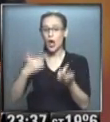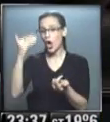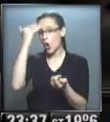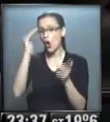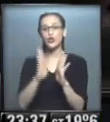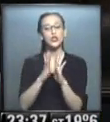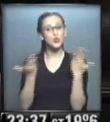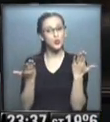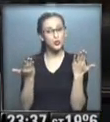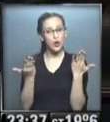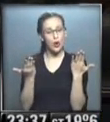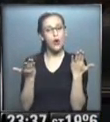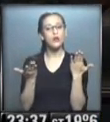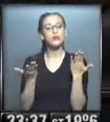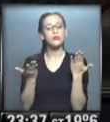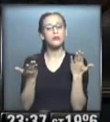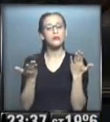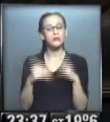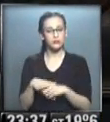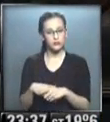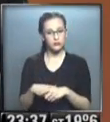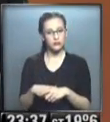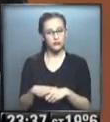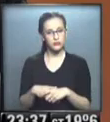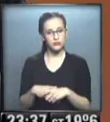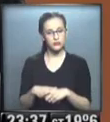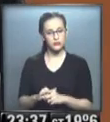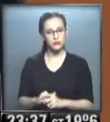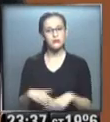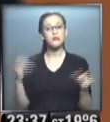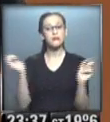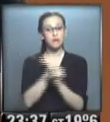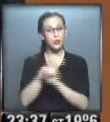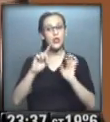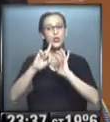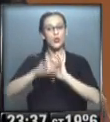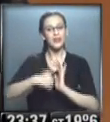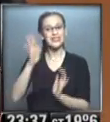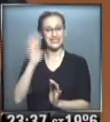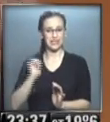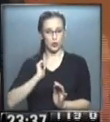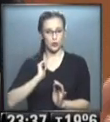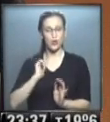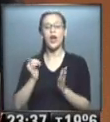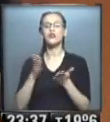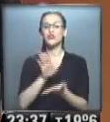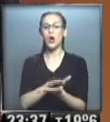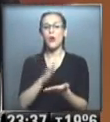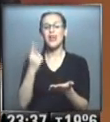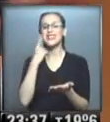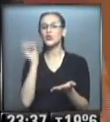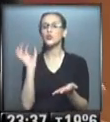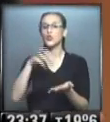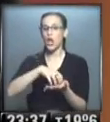recién, con una Constitución sancionada claramente durante una dictadura. Y entonces digo, más allá de lo institucional, de las herencias